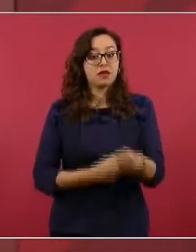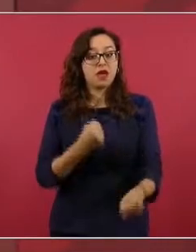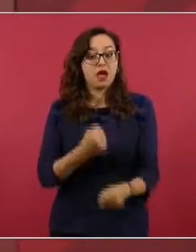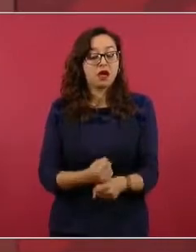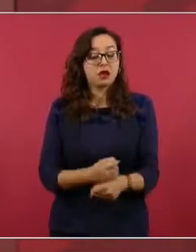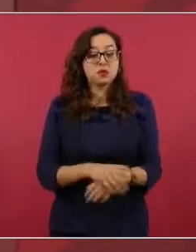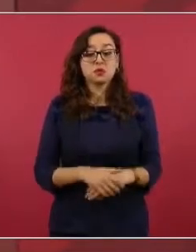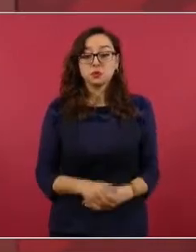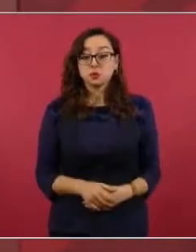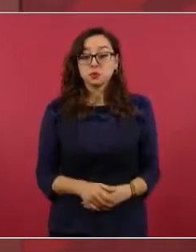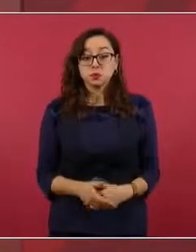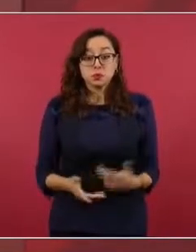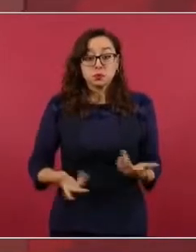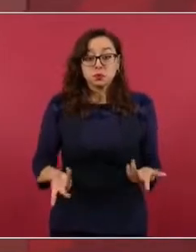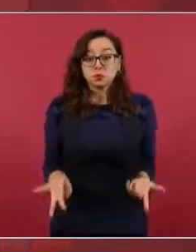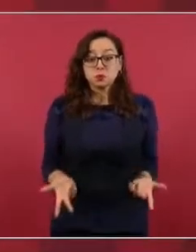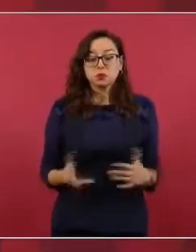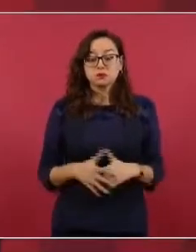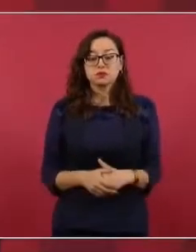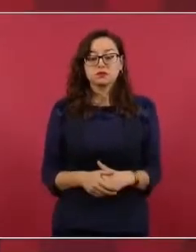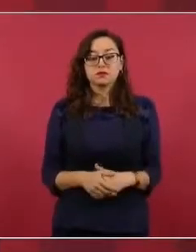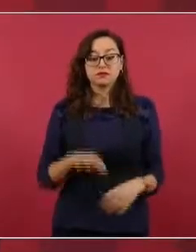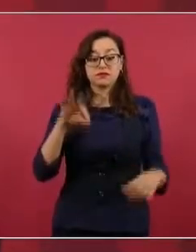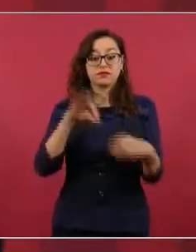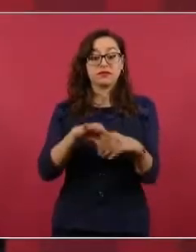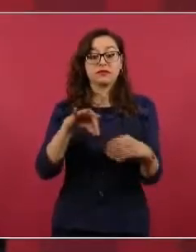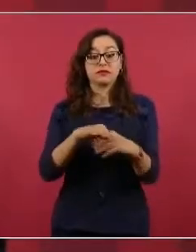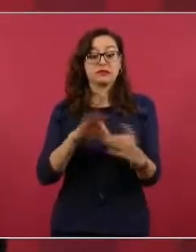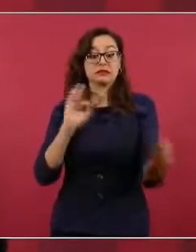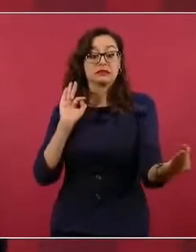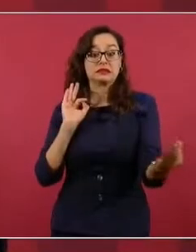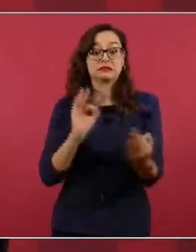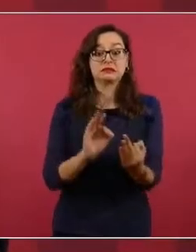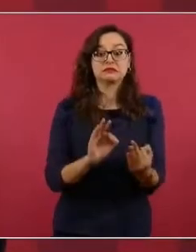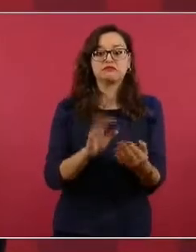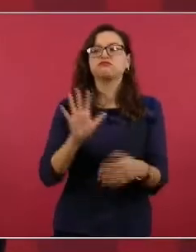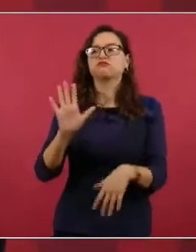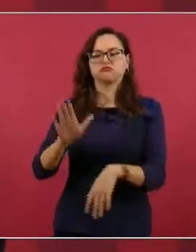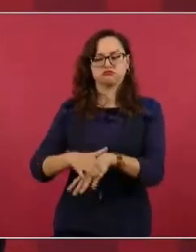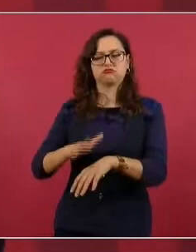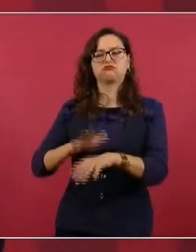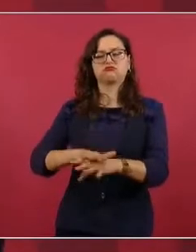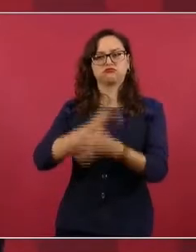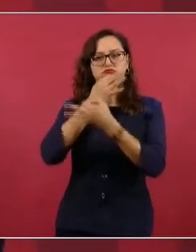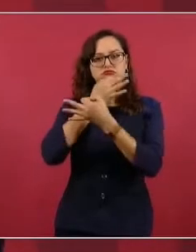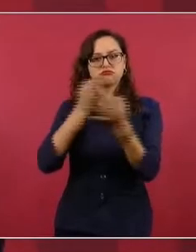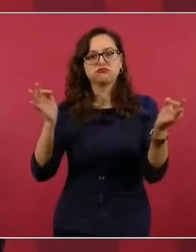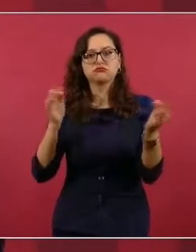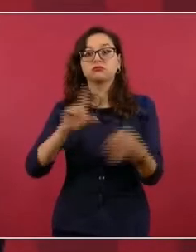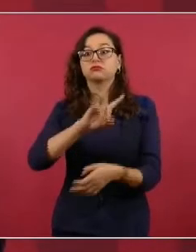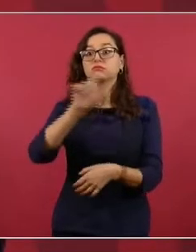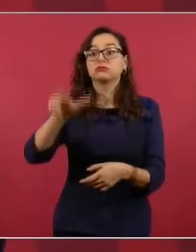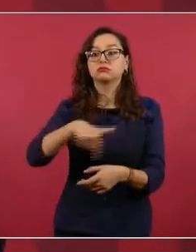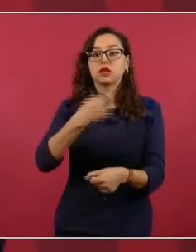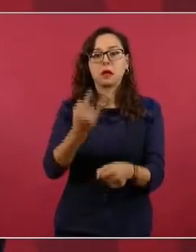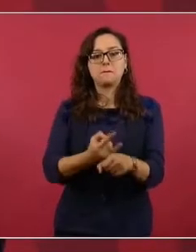Lo anuncian cada vez que va a haber una elección y no cumplen.